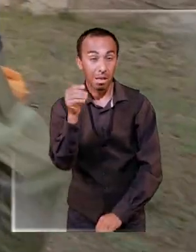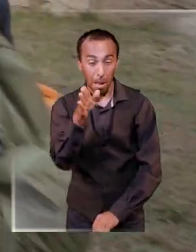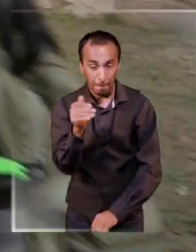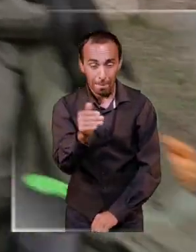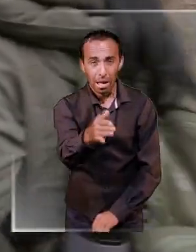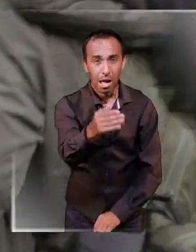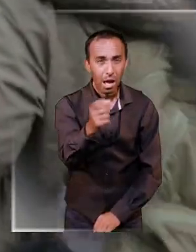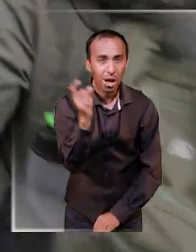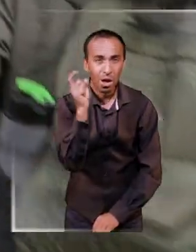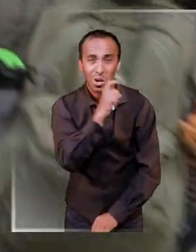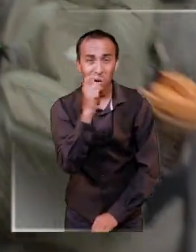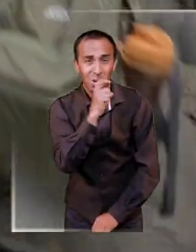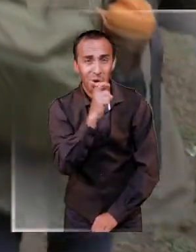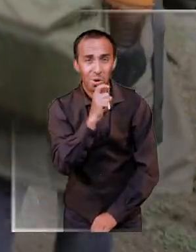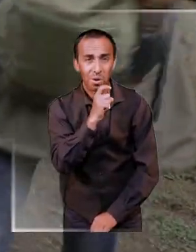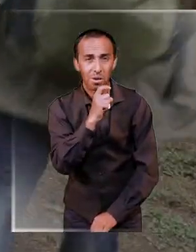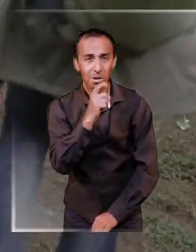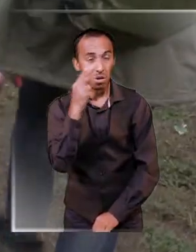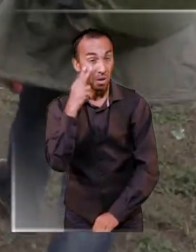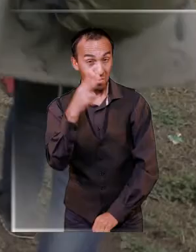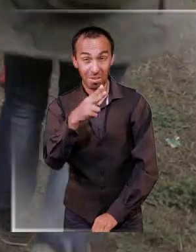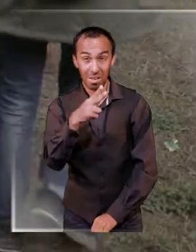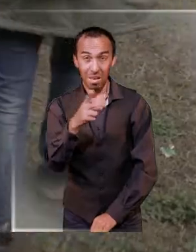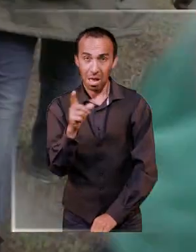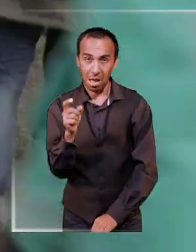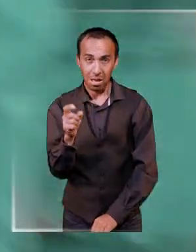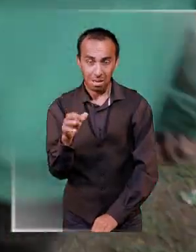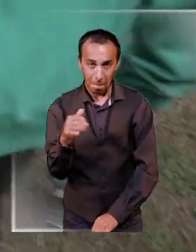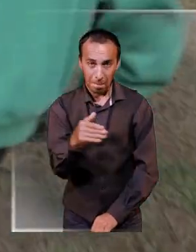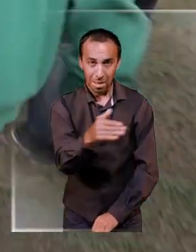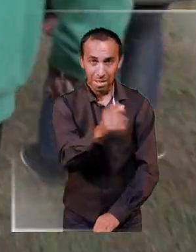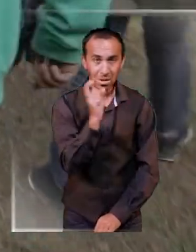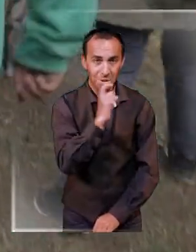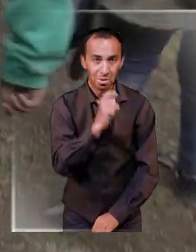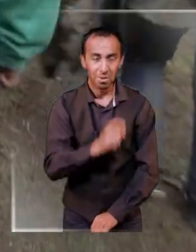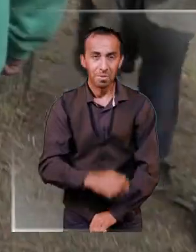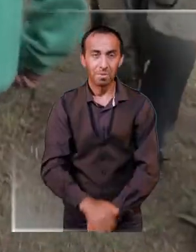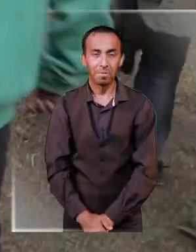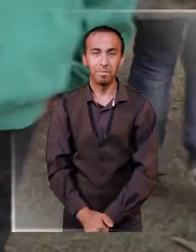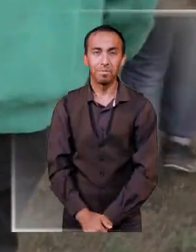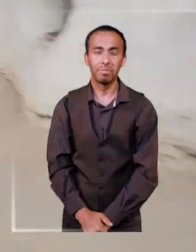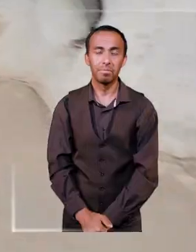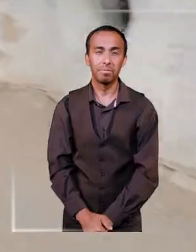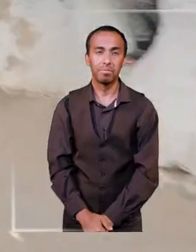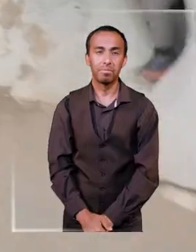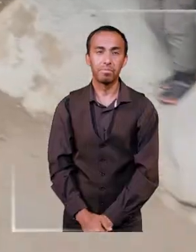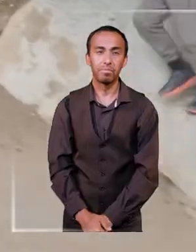¡Uy! ¡Ahí hay uno rojo! ¡Miren, el pez rojo! Salvador, ¿viste el pez